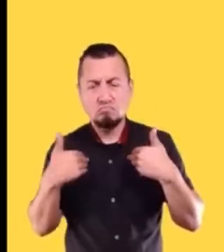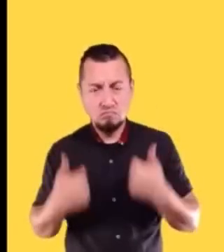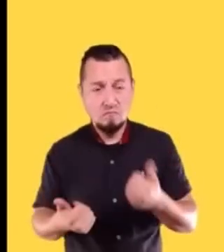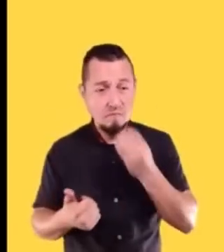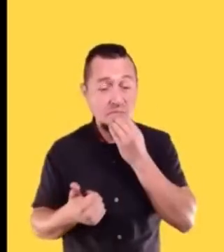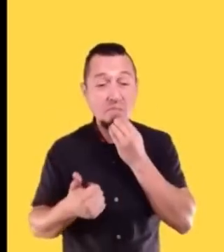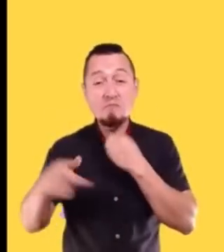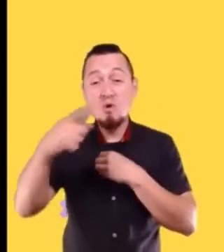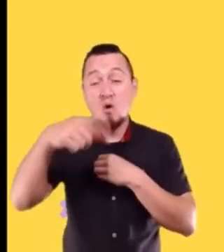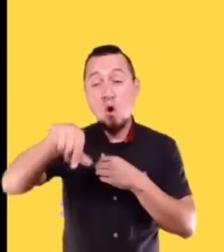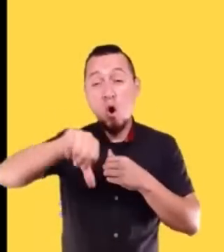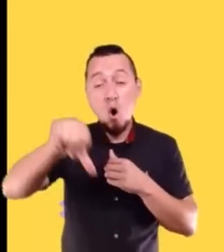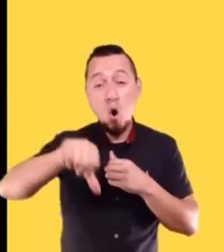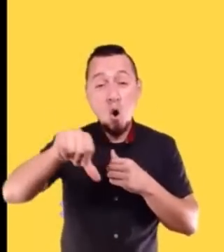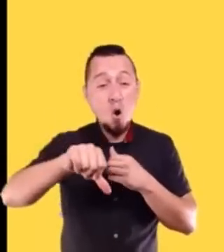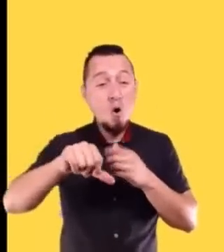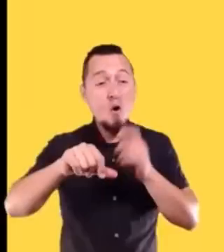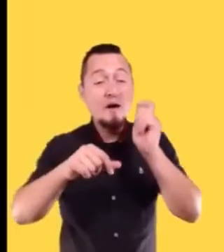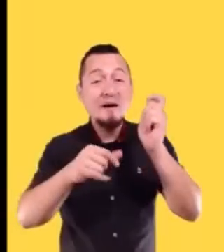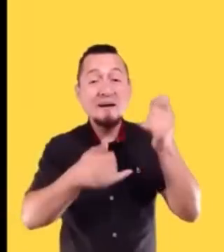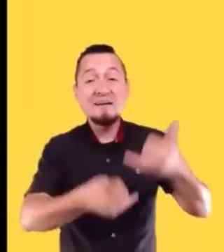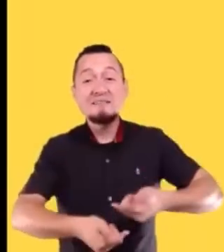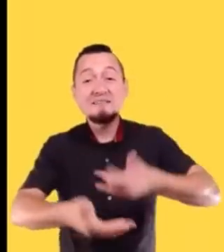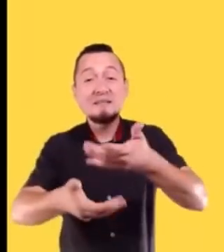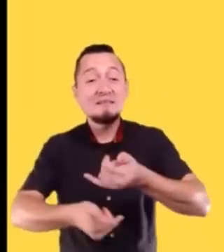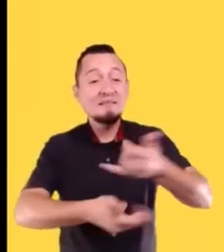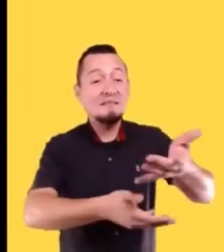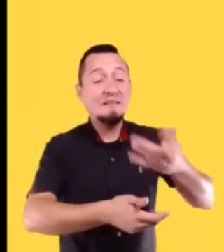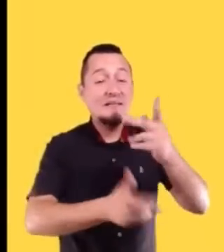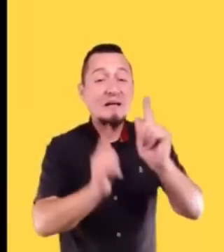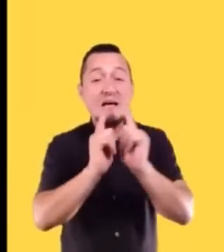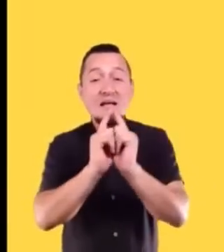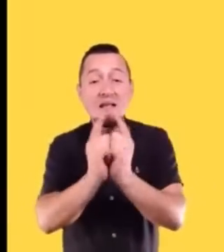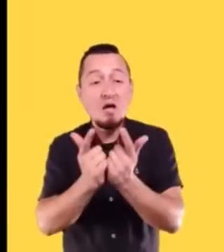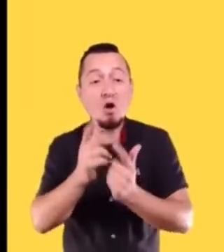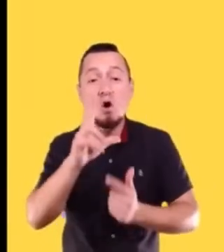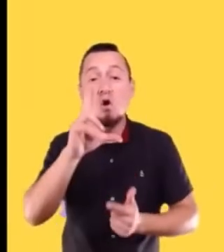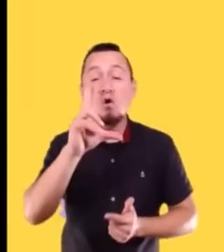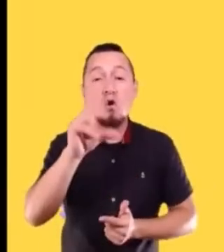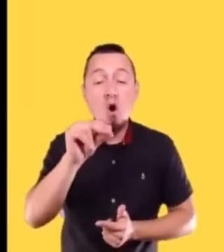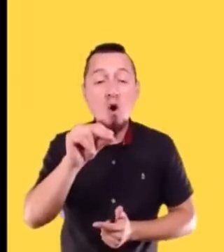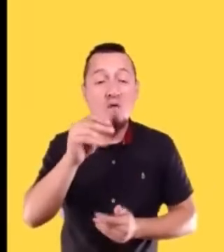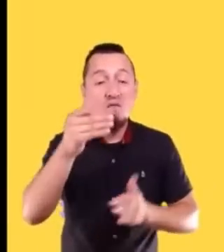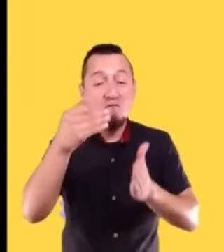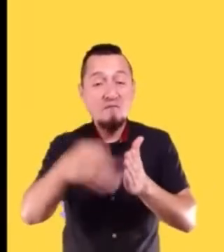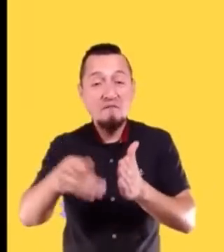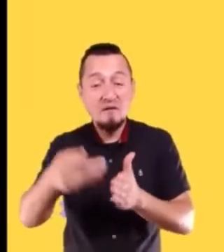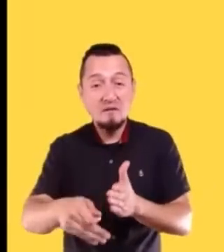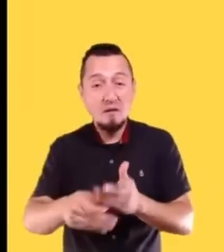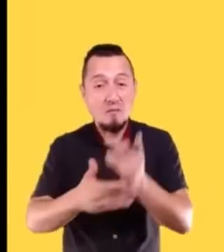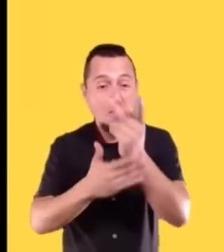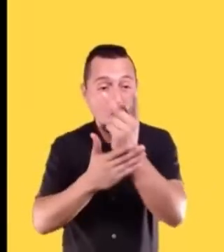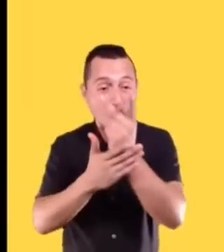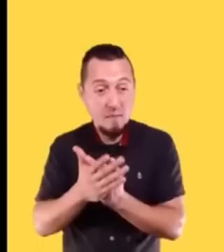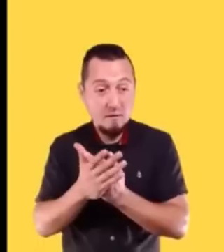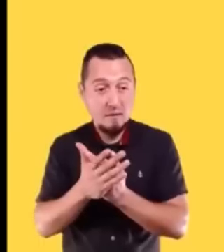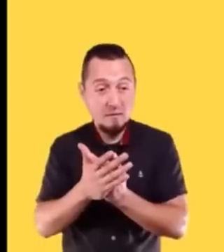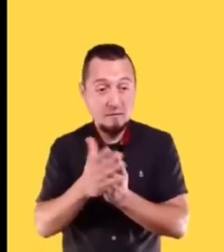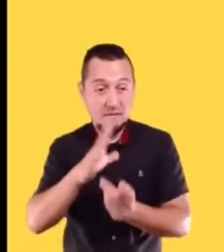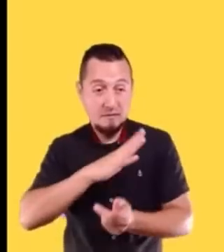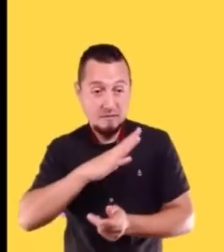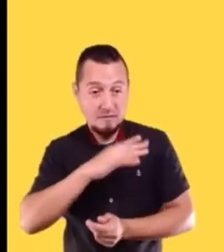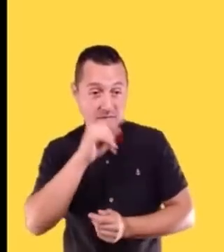cuestionando hoy es la distribución de los libros de texto, porque lo que no estaba publicado son los programas. Ahí está la